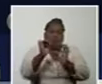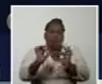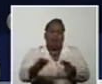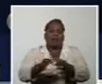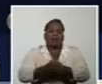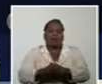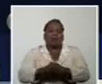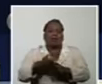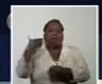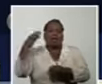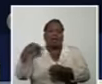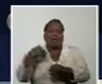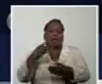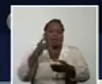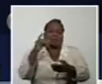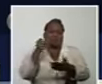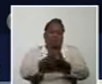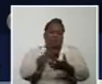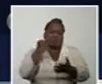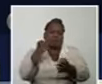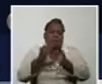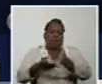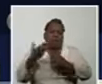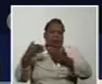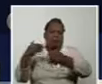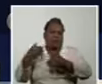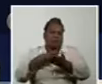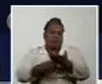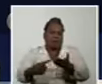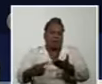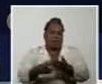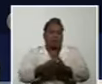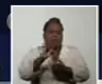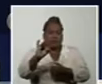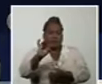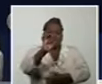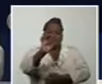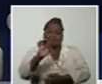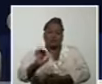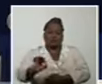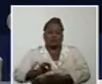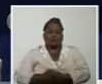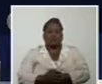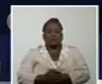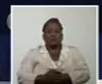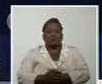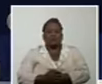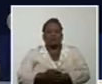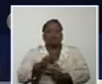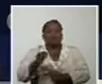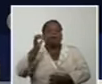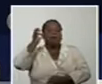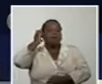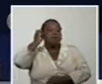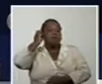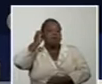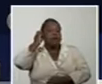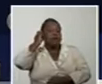diagnosticado en semanas anteriores, el 7%. El sexo femenino se nos fue